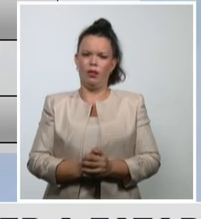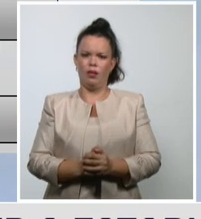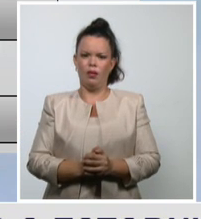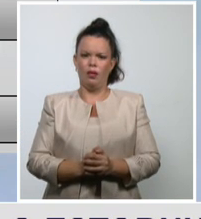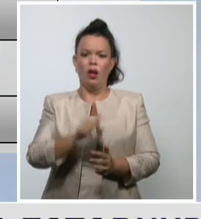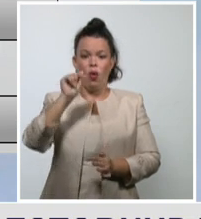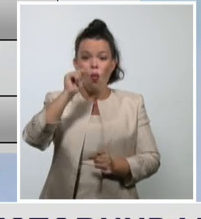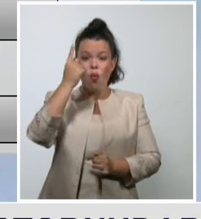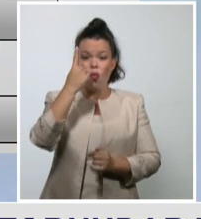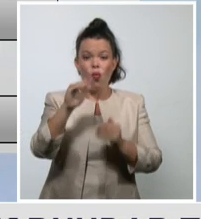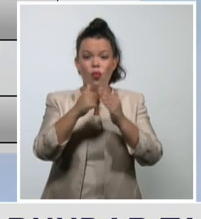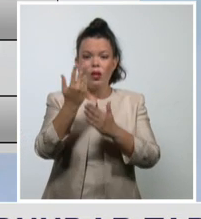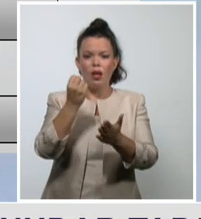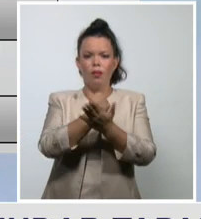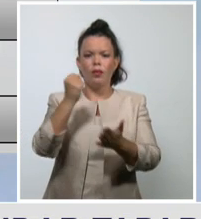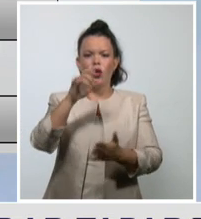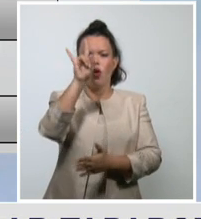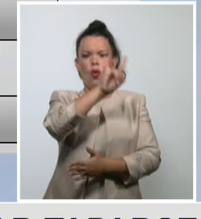confirmaron